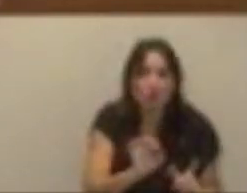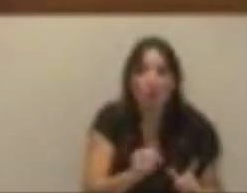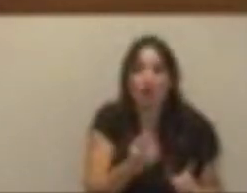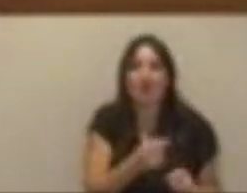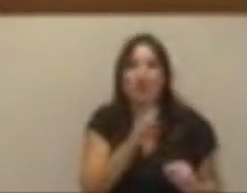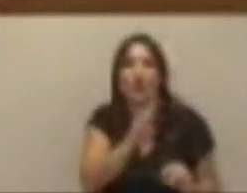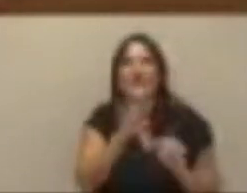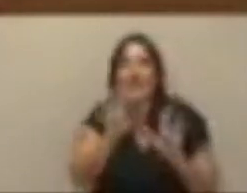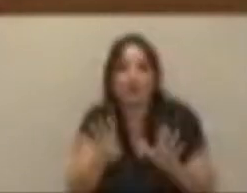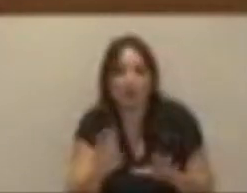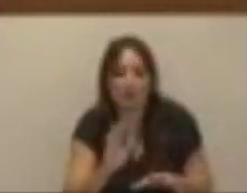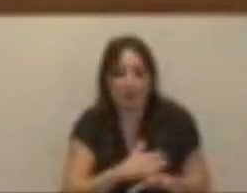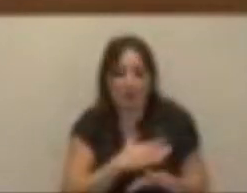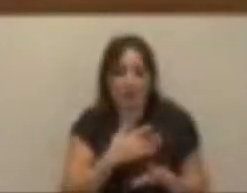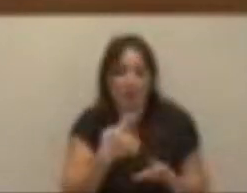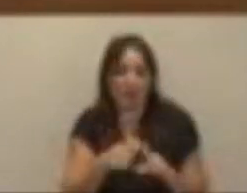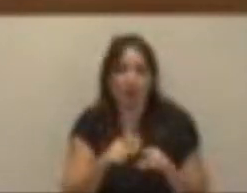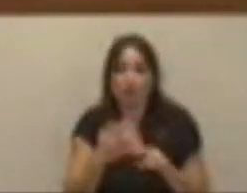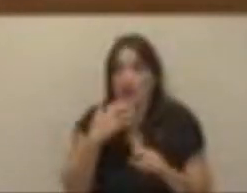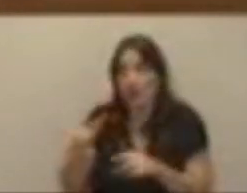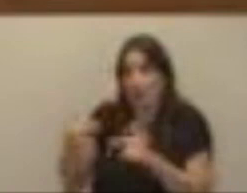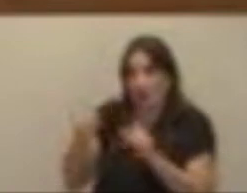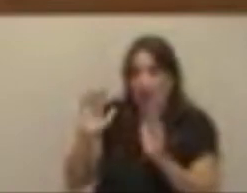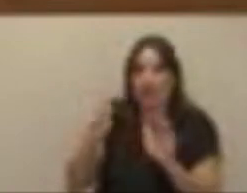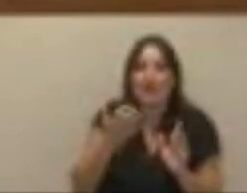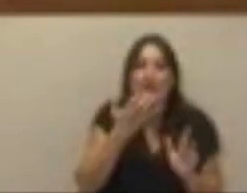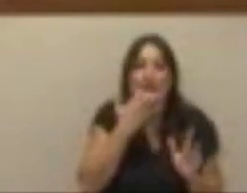para decir todo lo que quisiera decir, con su permiso, por supuesto, siempre.